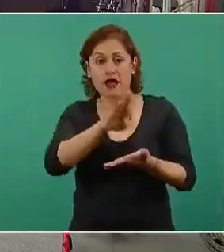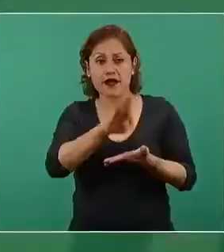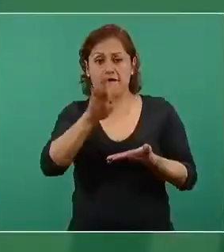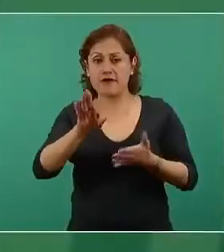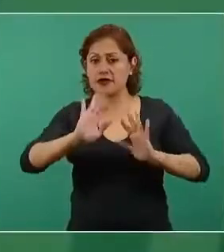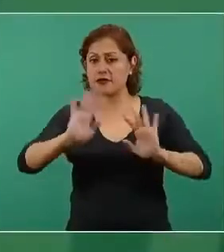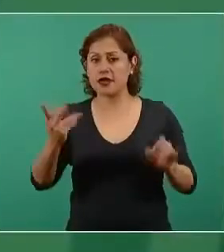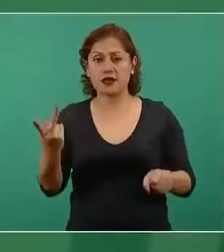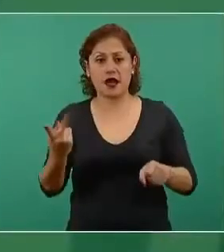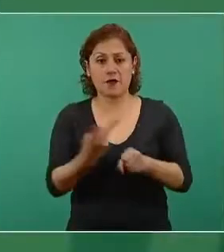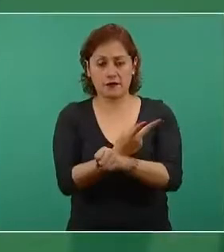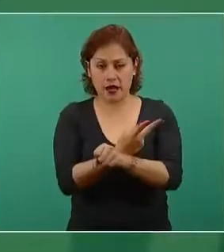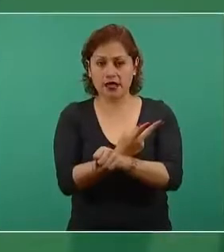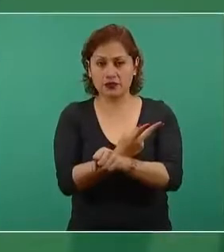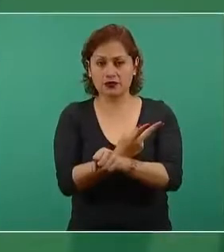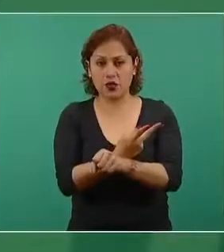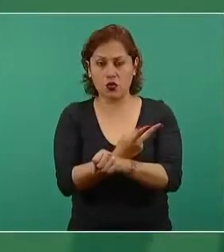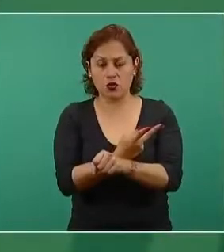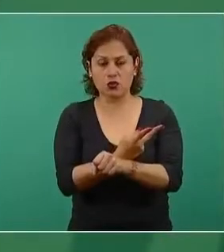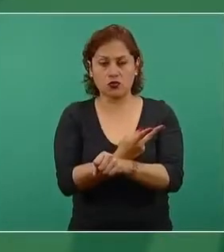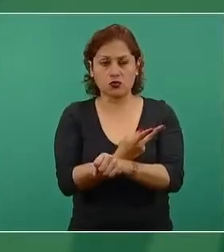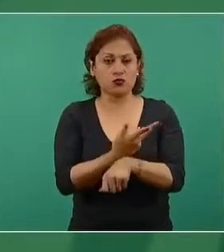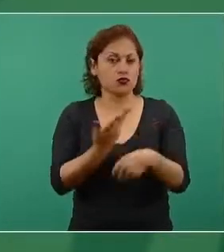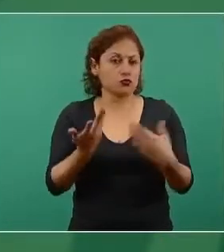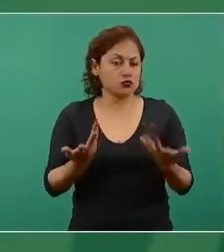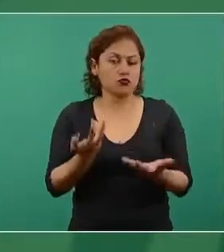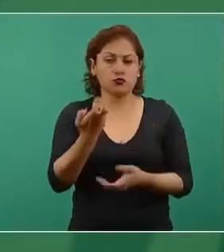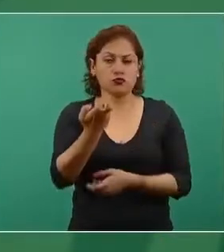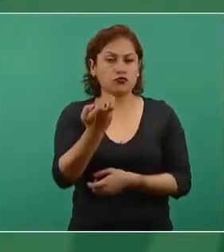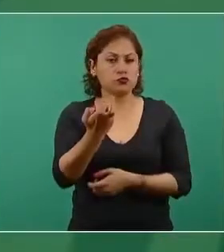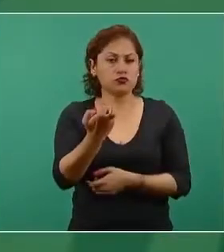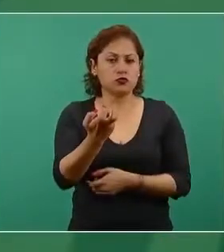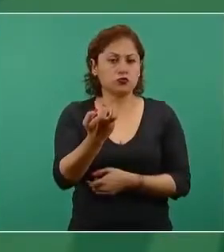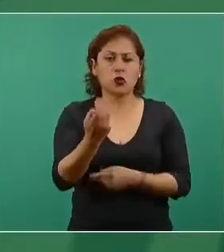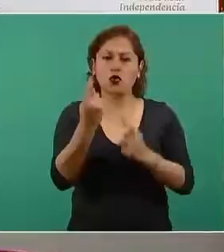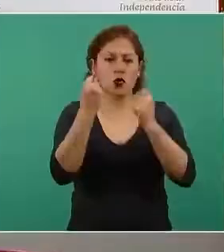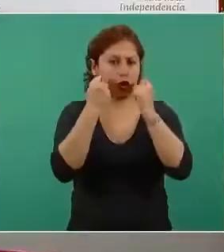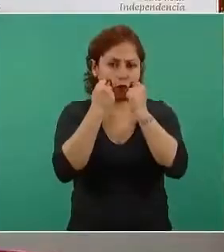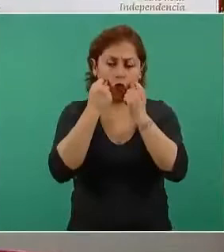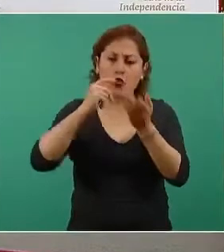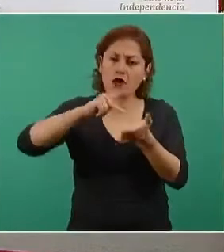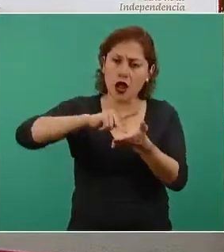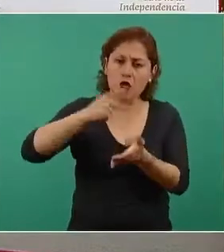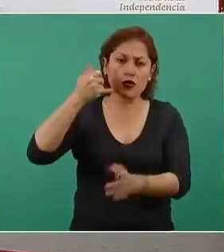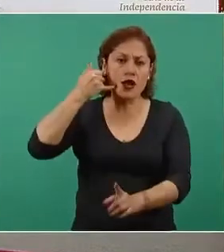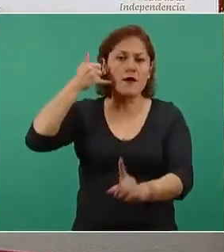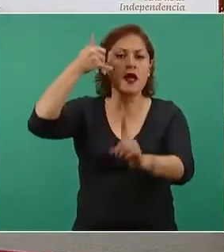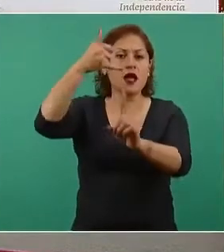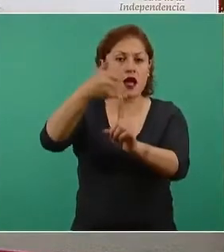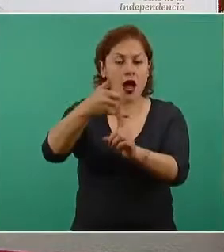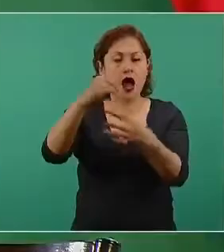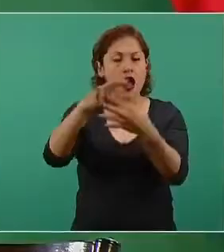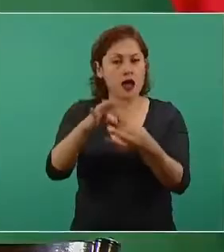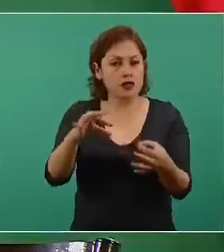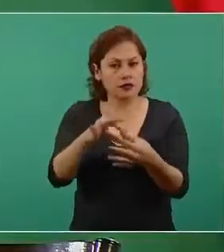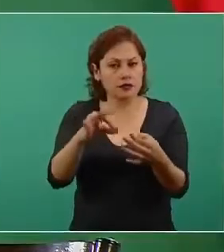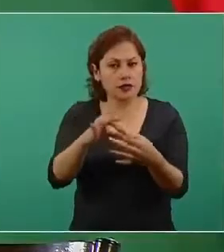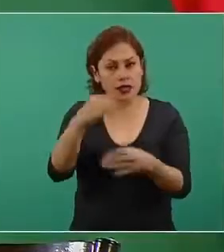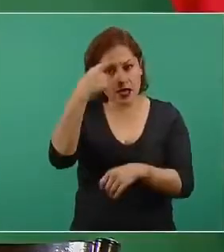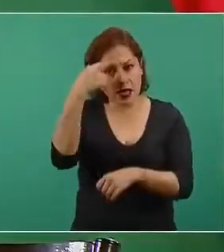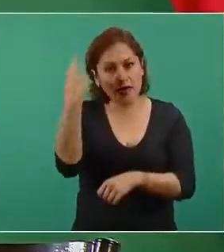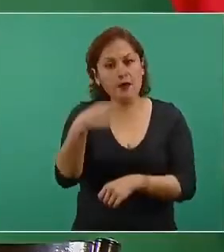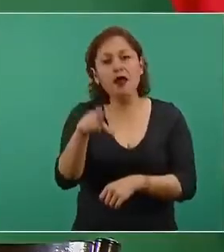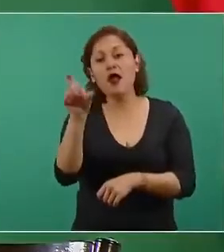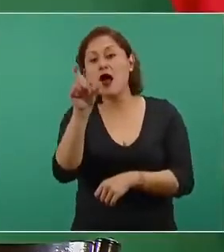entregó el personal de salud que a bien lo recibió en la primera dosis de vacuna, se le volverá a llamar, ¿no? Y recibirá su segunda